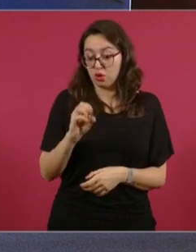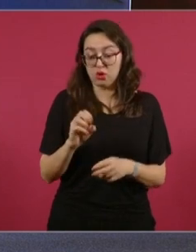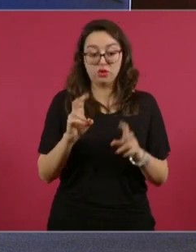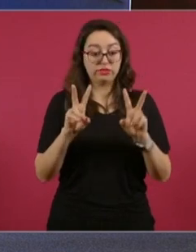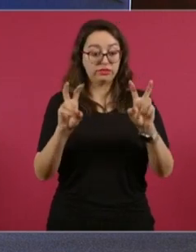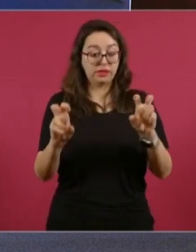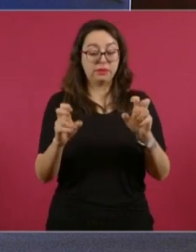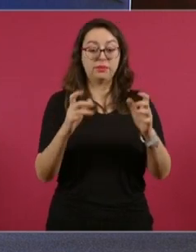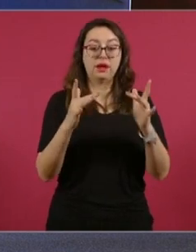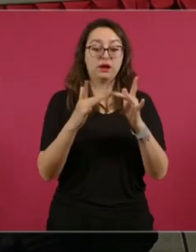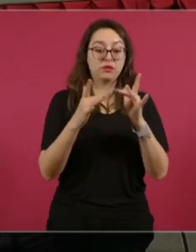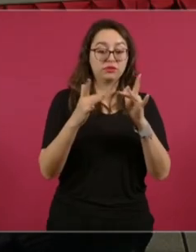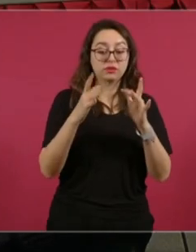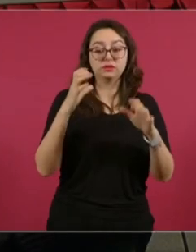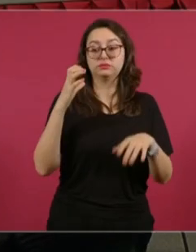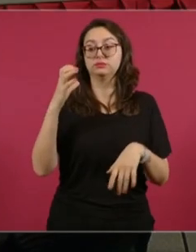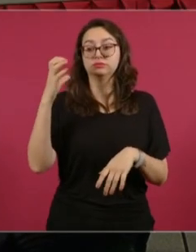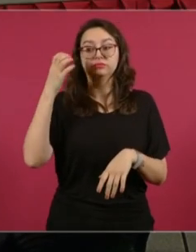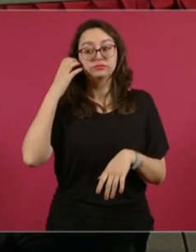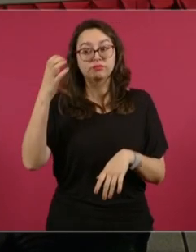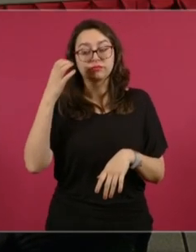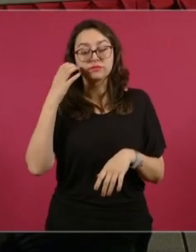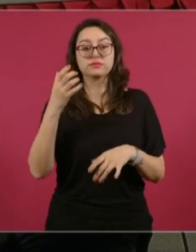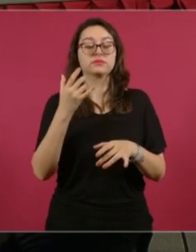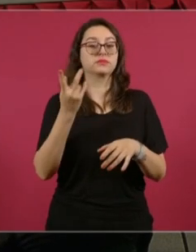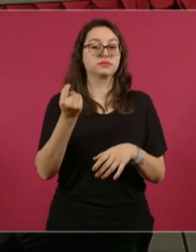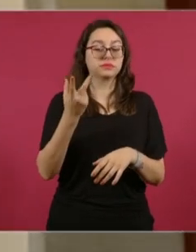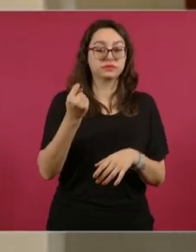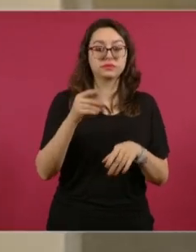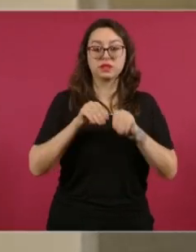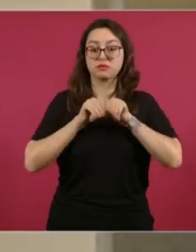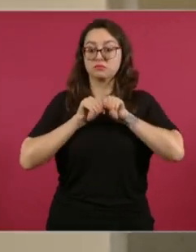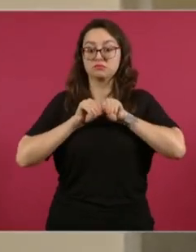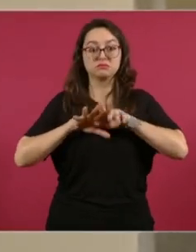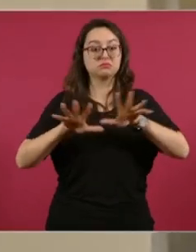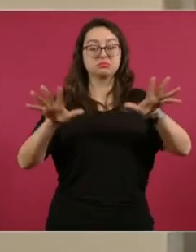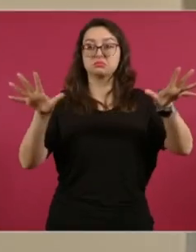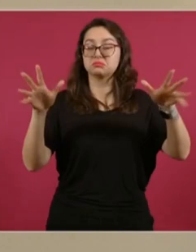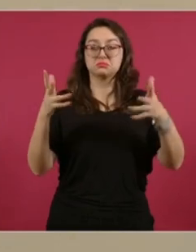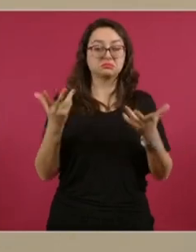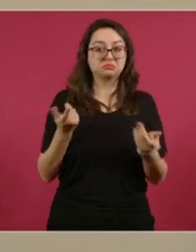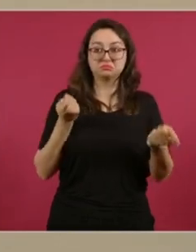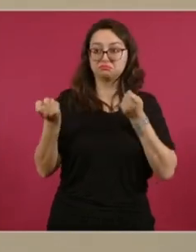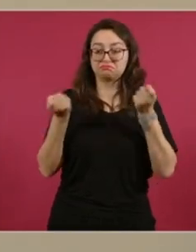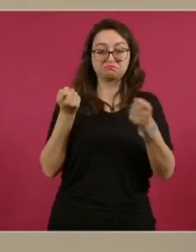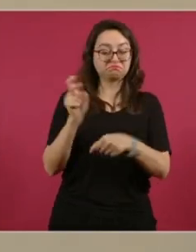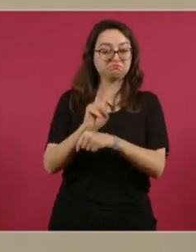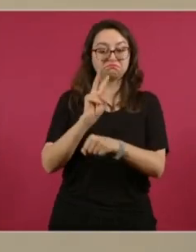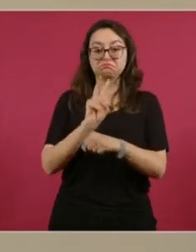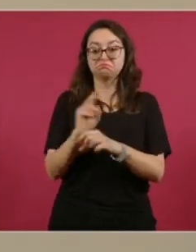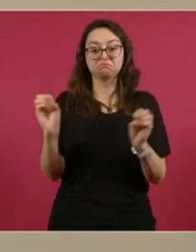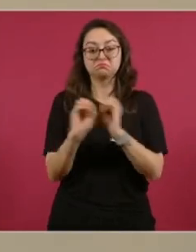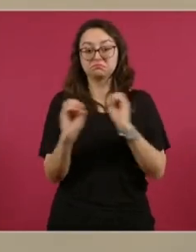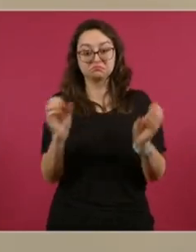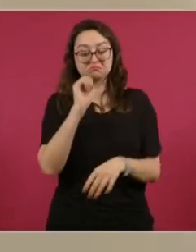y de radiodifusión, pese a que tiene una estructura gigantesca de